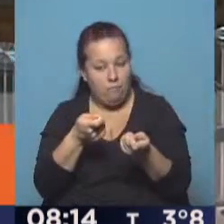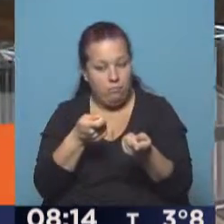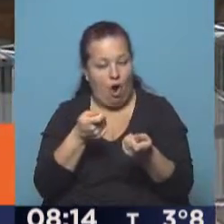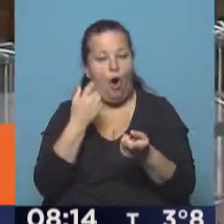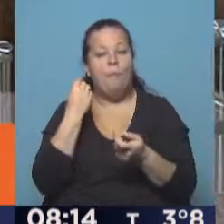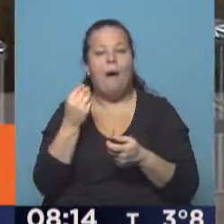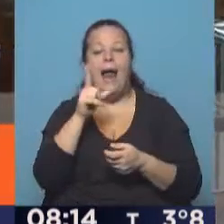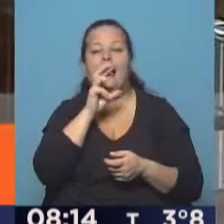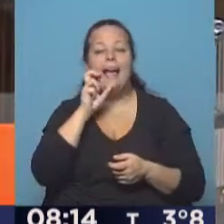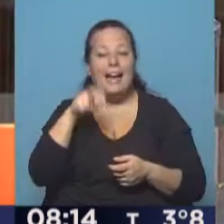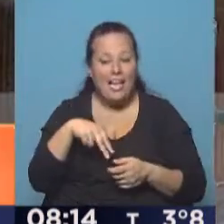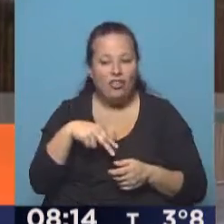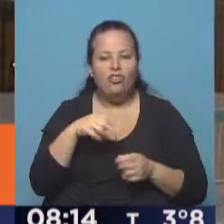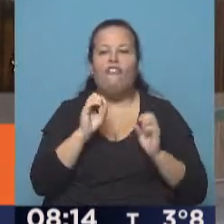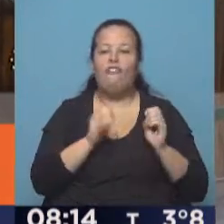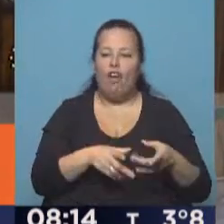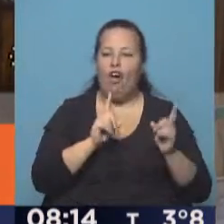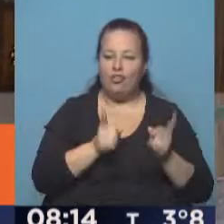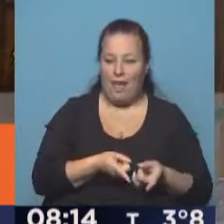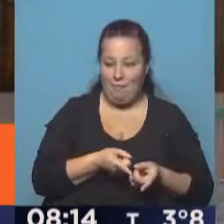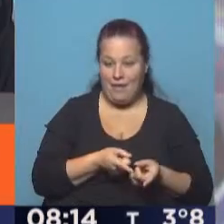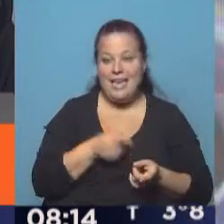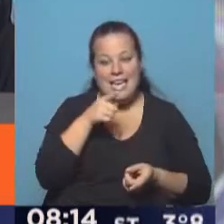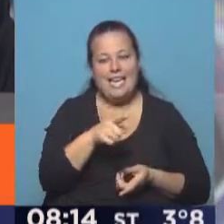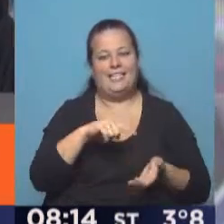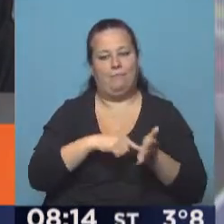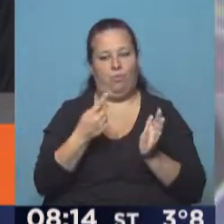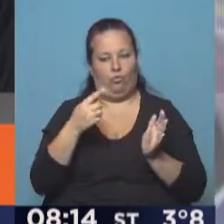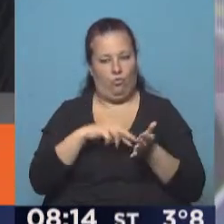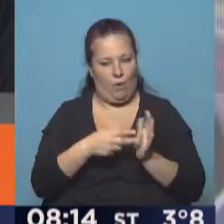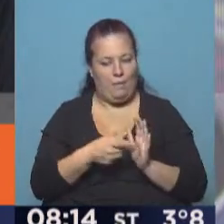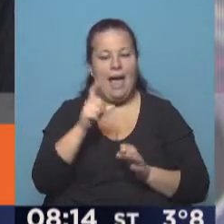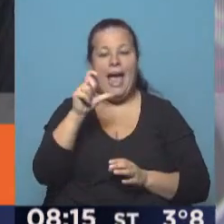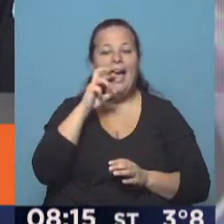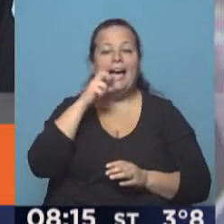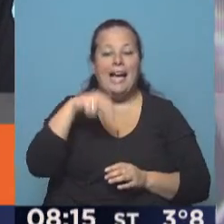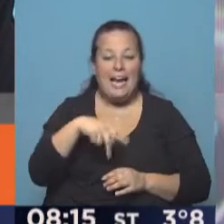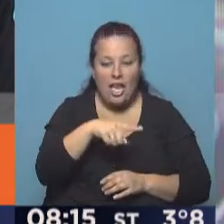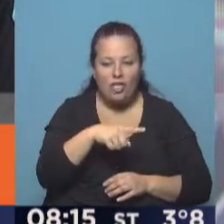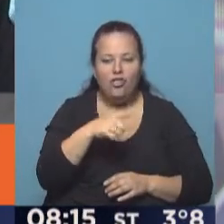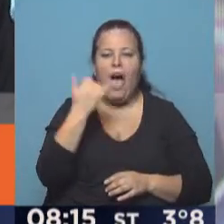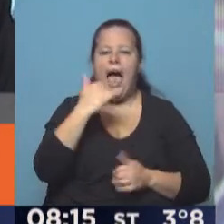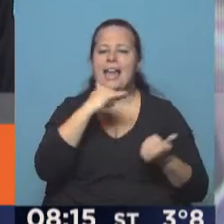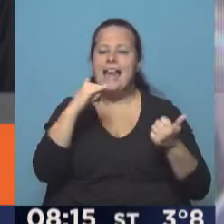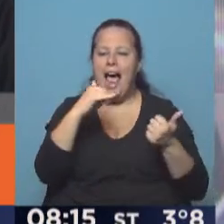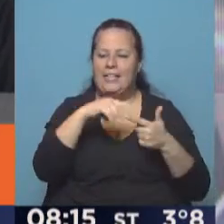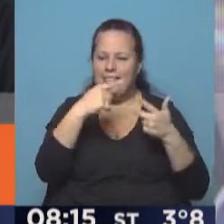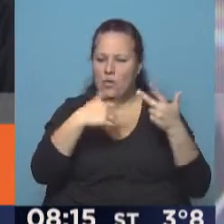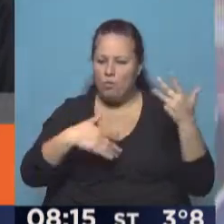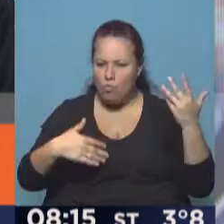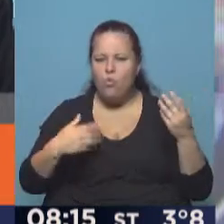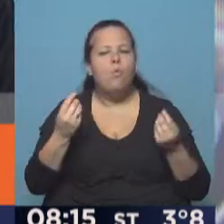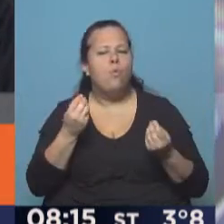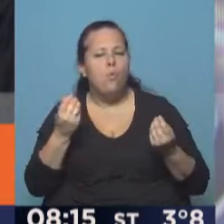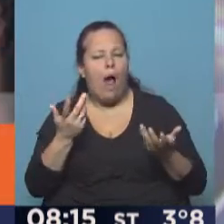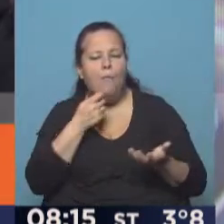para Hillary Clinton es muy frágil. Ese es el problema. Hillary Clinton tiene puntos negativos muy altos. ¿Cuáles?